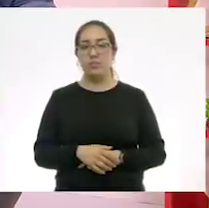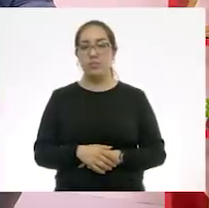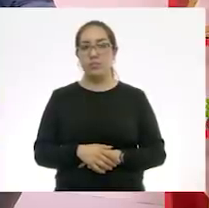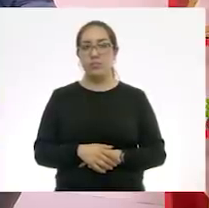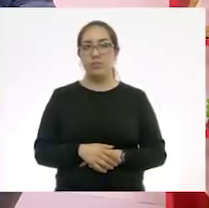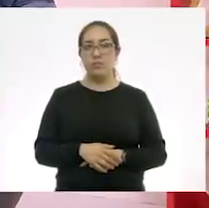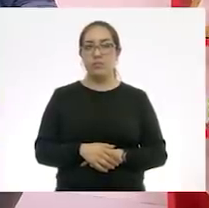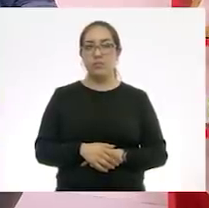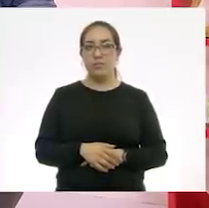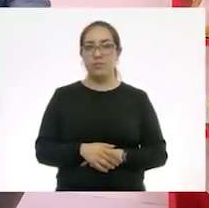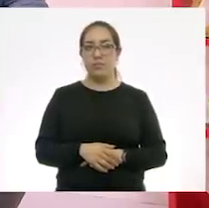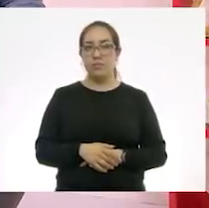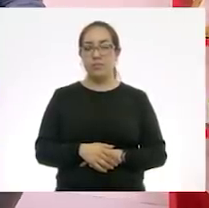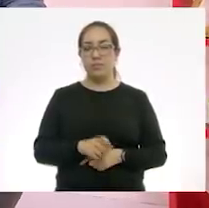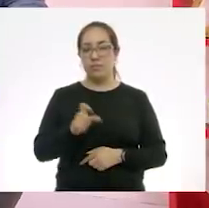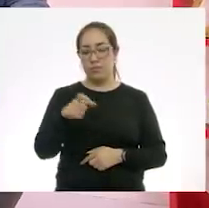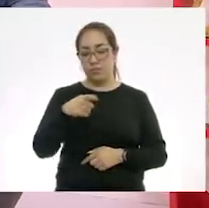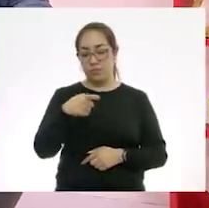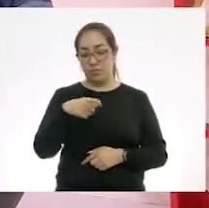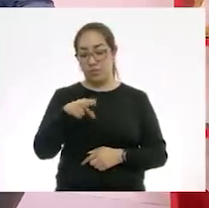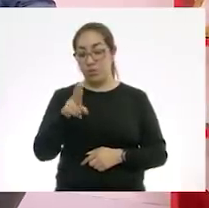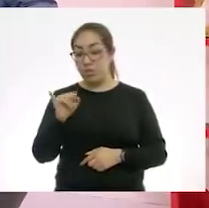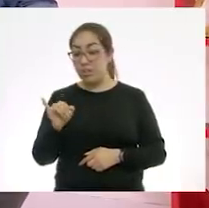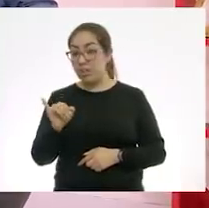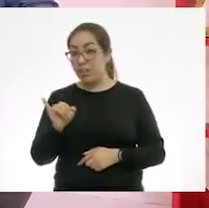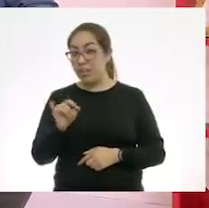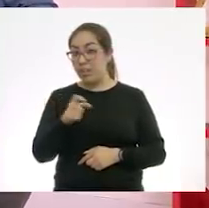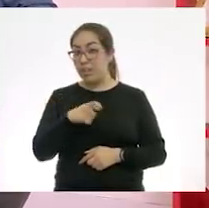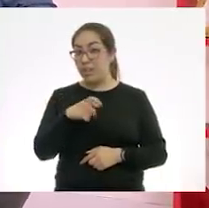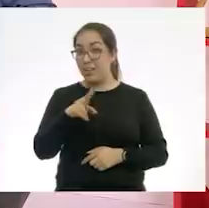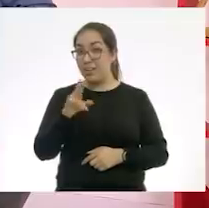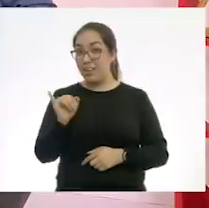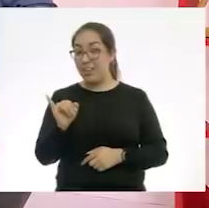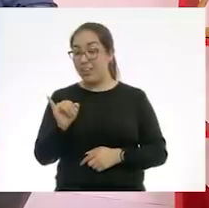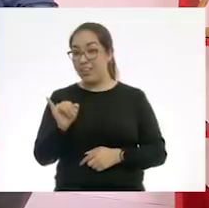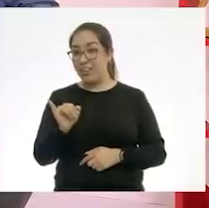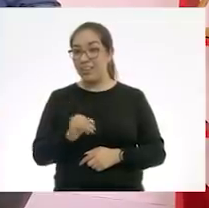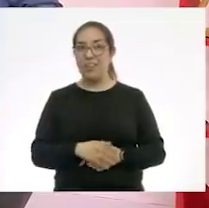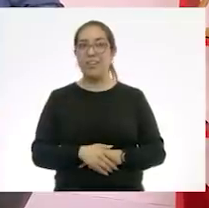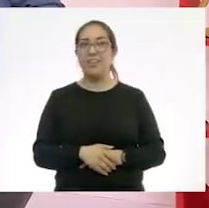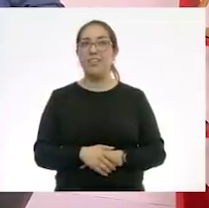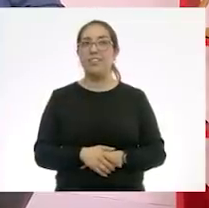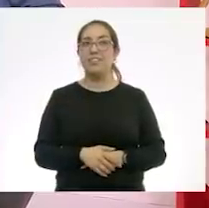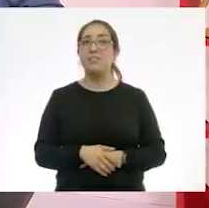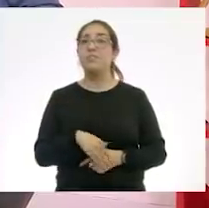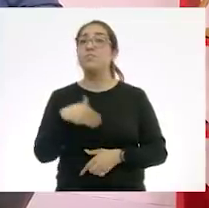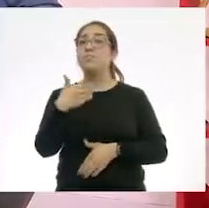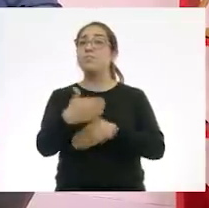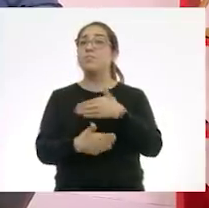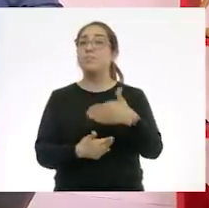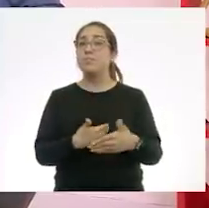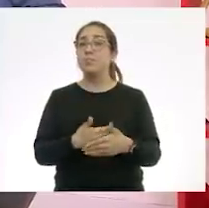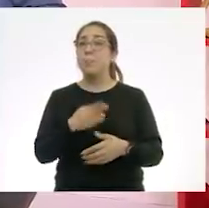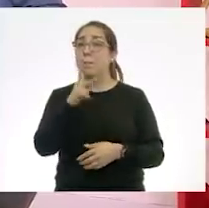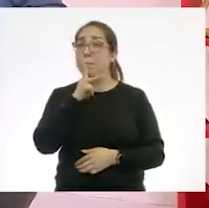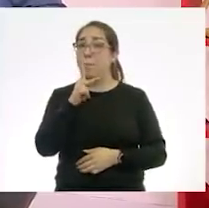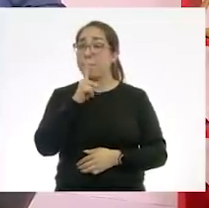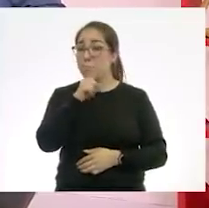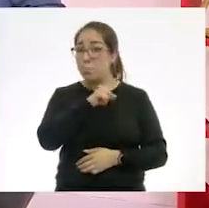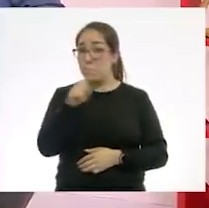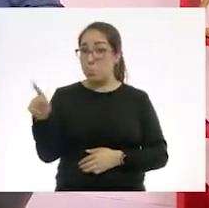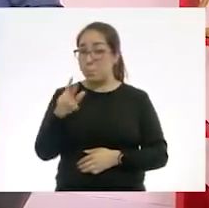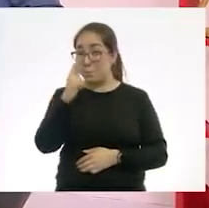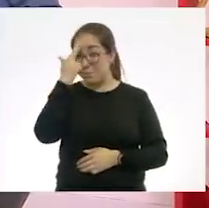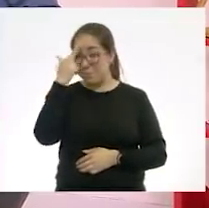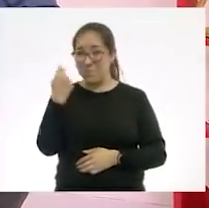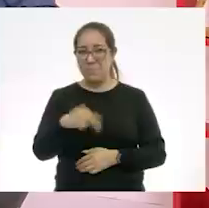hablando. Luego sigue una I para que suene. Y luego sigue una I para que suene ki. Y después, ¿lo recuerdan?